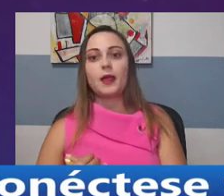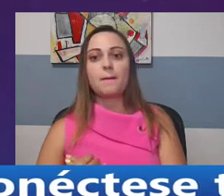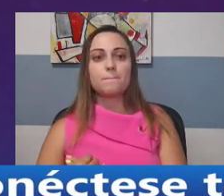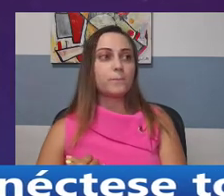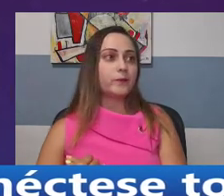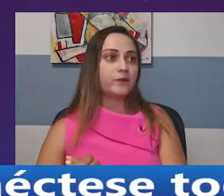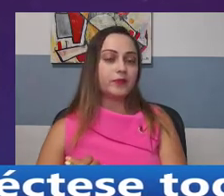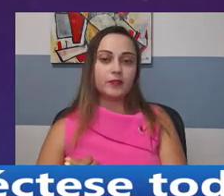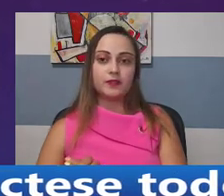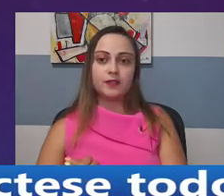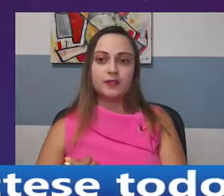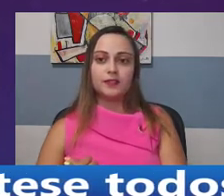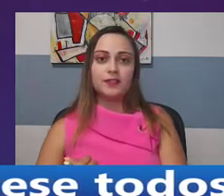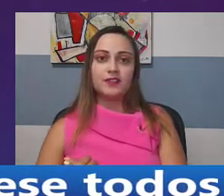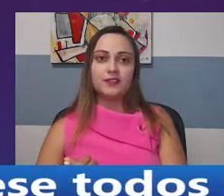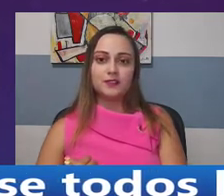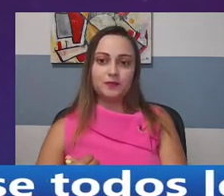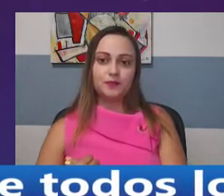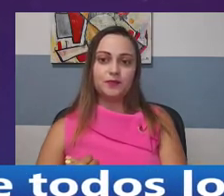realtor